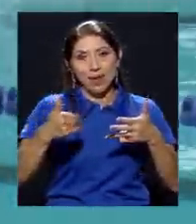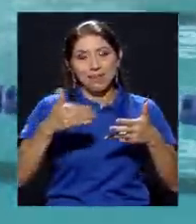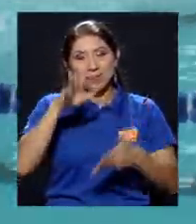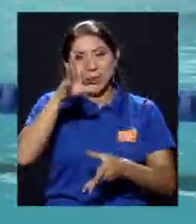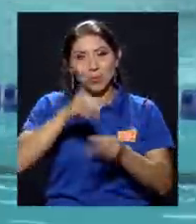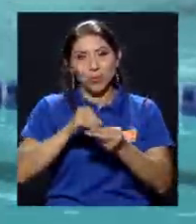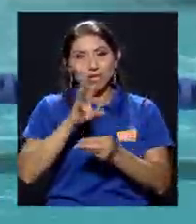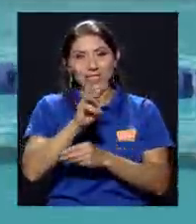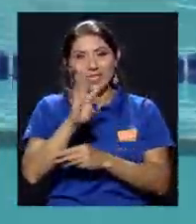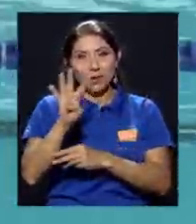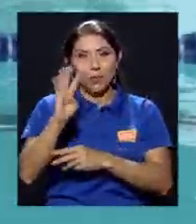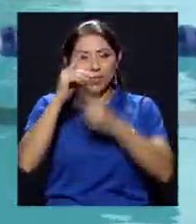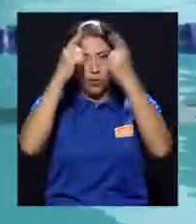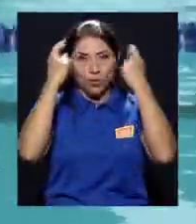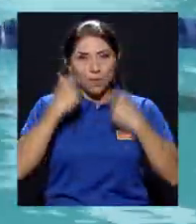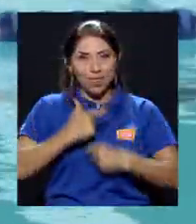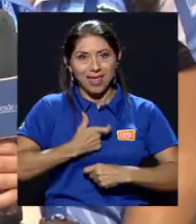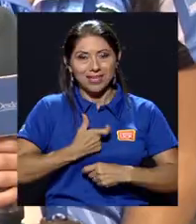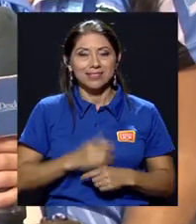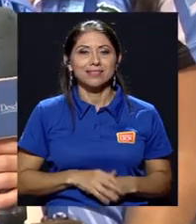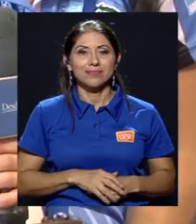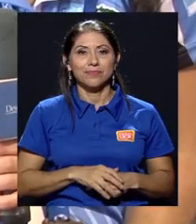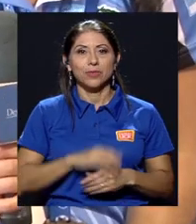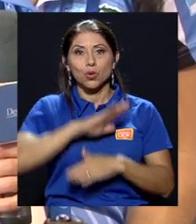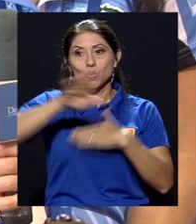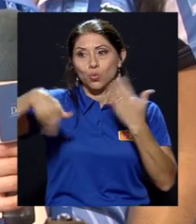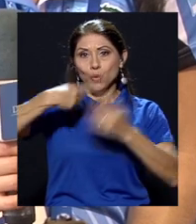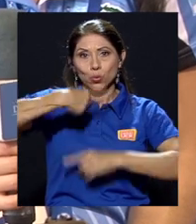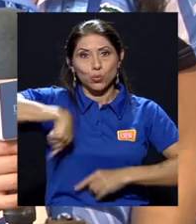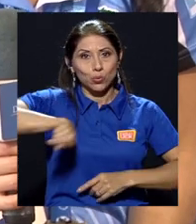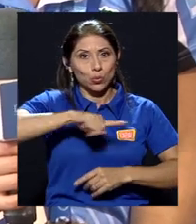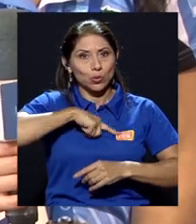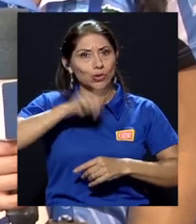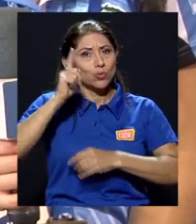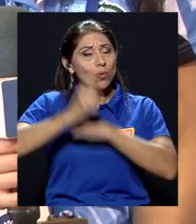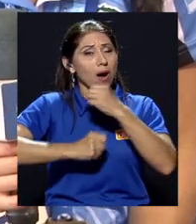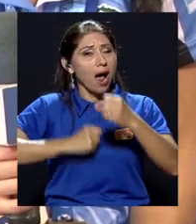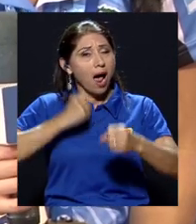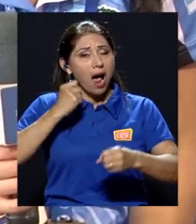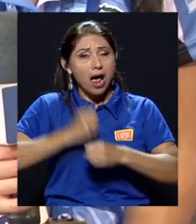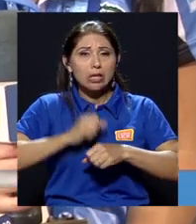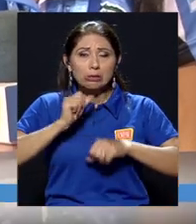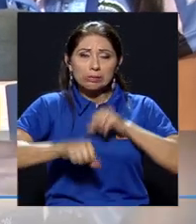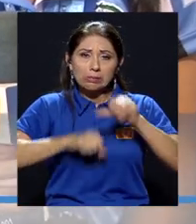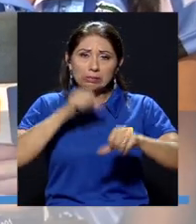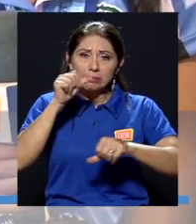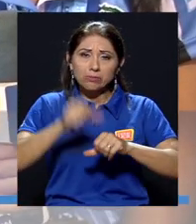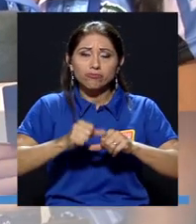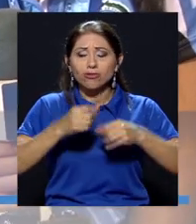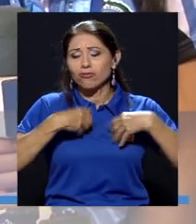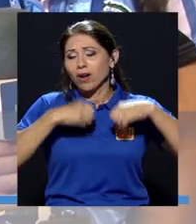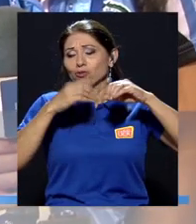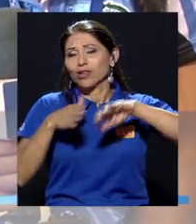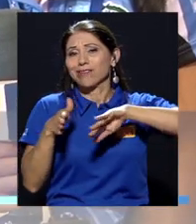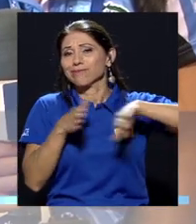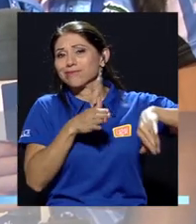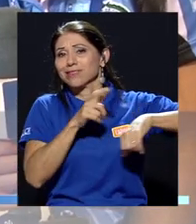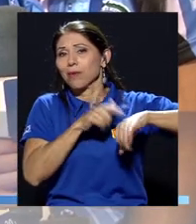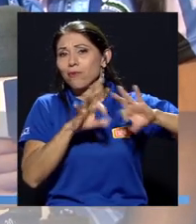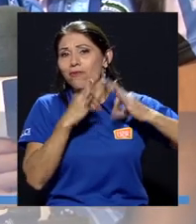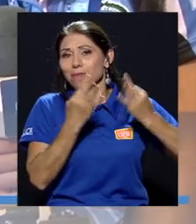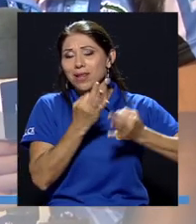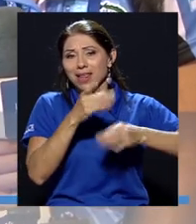total. Todas nosotras durante un año tuvimos que renunciar a muchas cosas, mucho tiempo en familia, mucho tiempo en amigos por